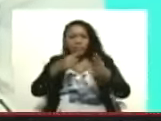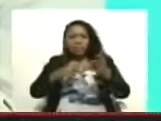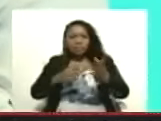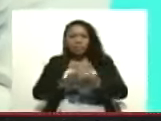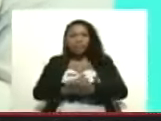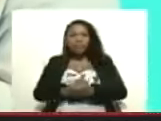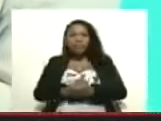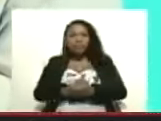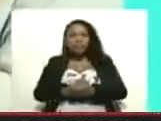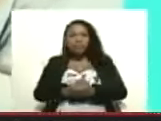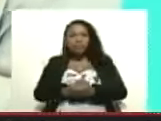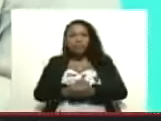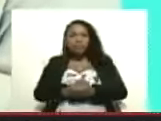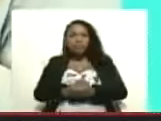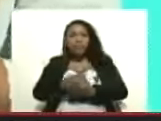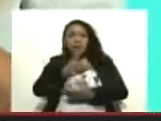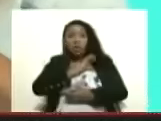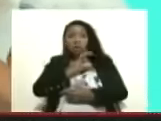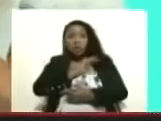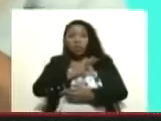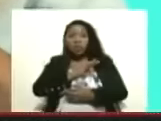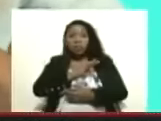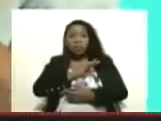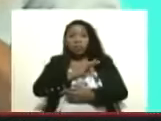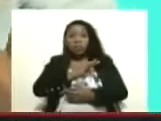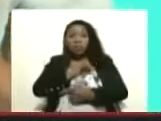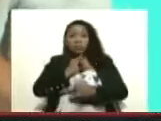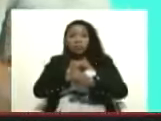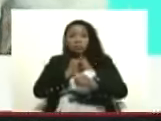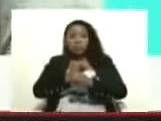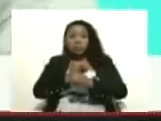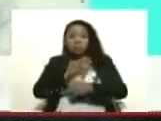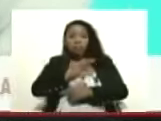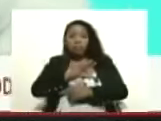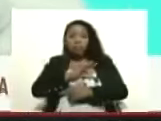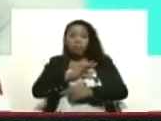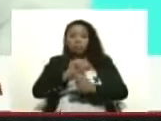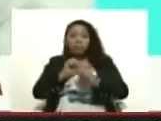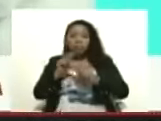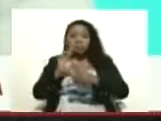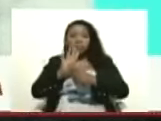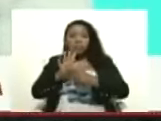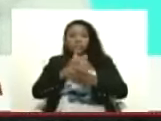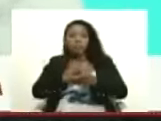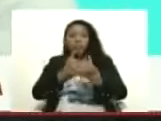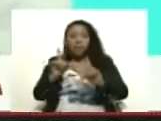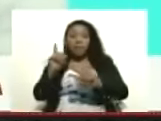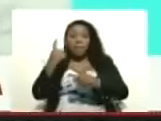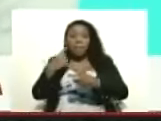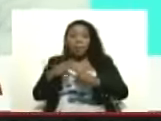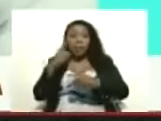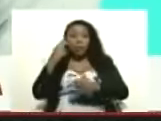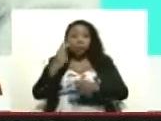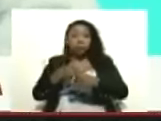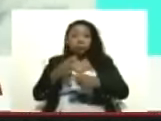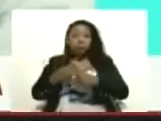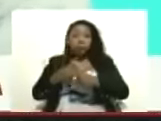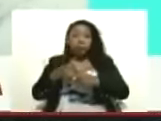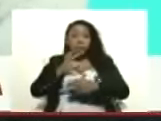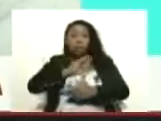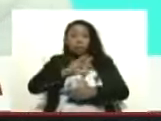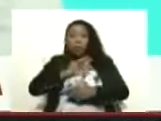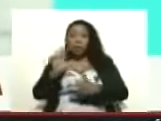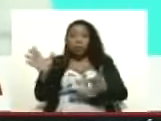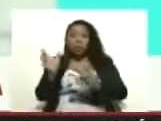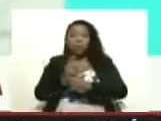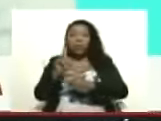Y la sociedad también tiene las redes sociales son una gran oportunidad para la democracia pero también son un gran riesgo si la sociedad no logra que en